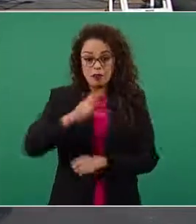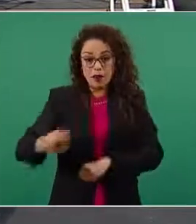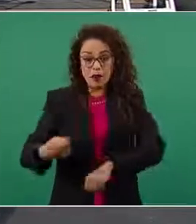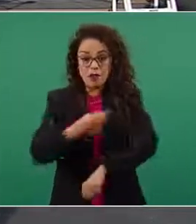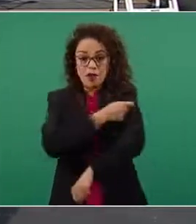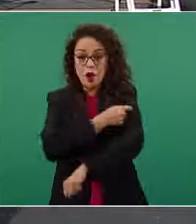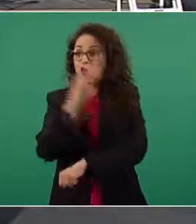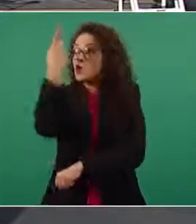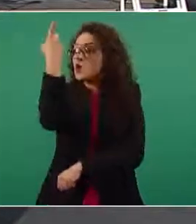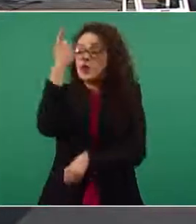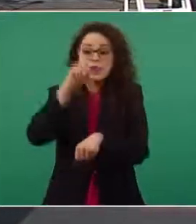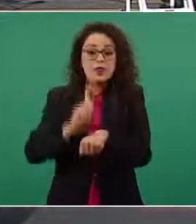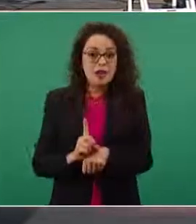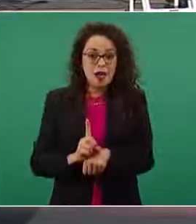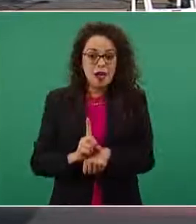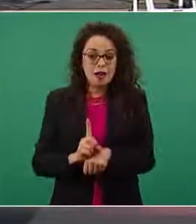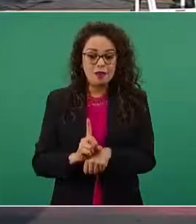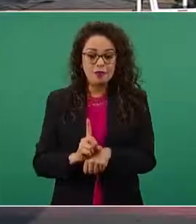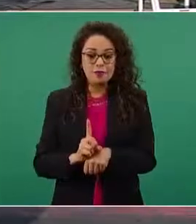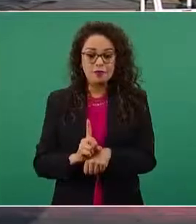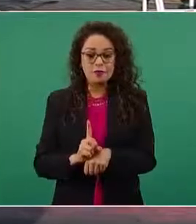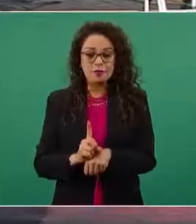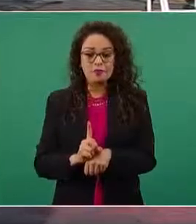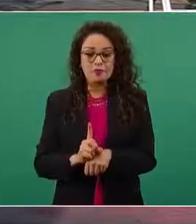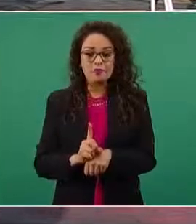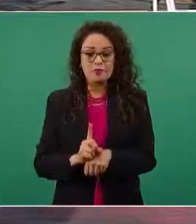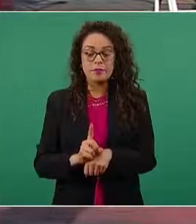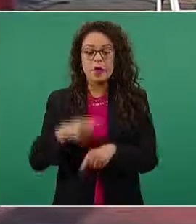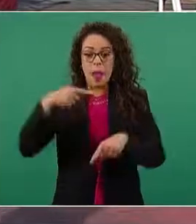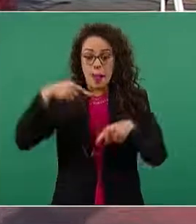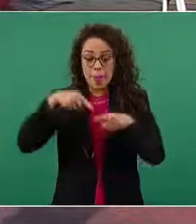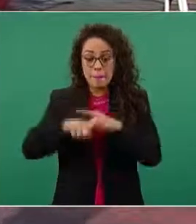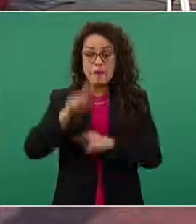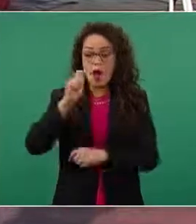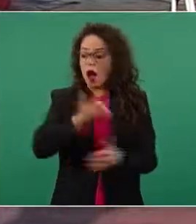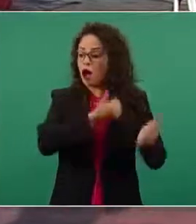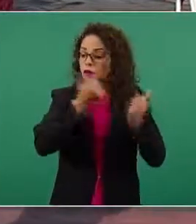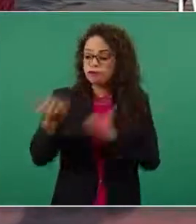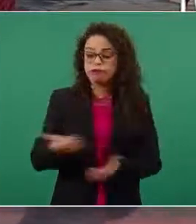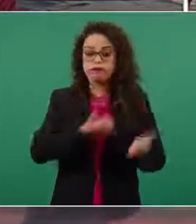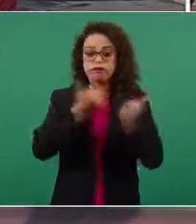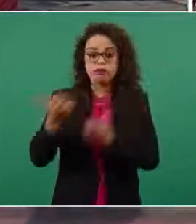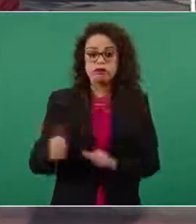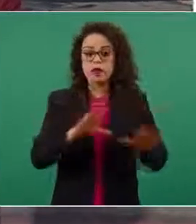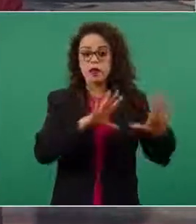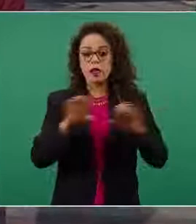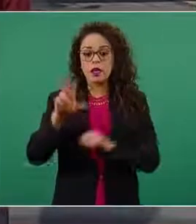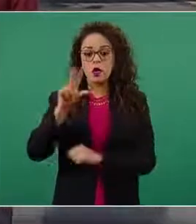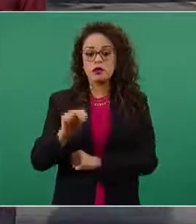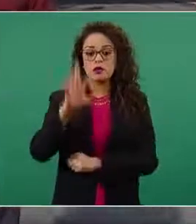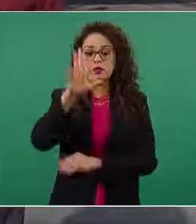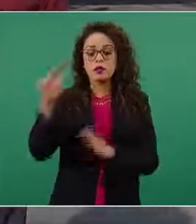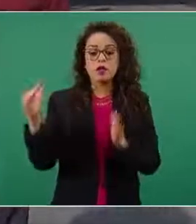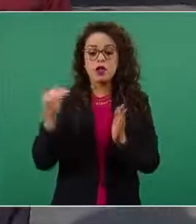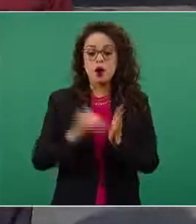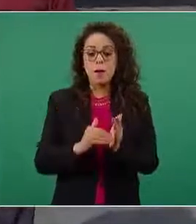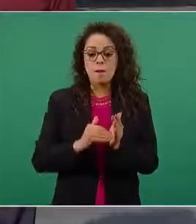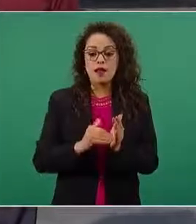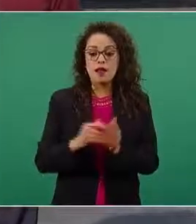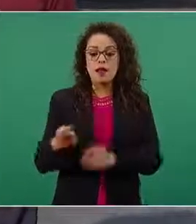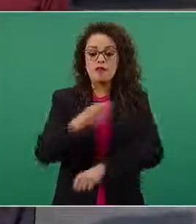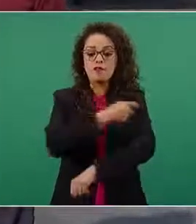en una sola jornada, en un solo día. Aquí se van a empezar a descargar 585,000